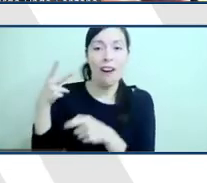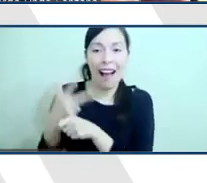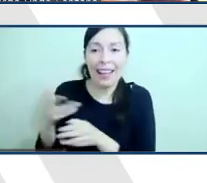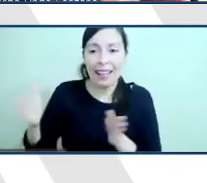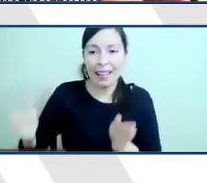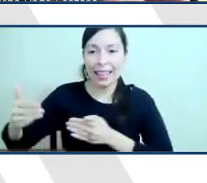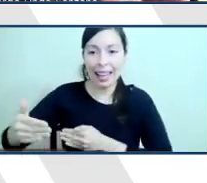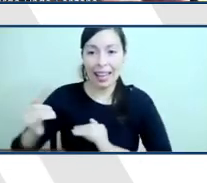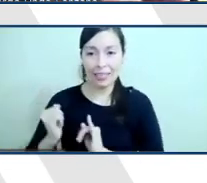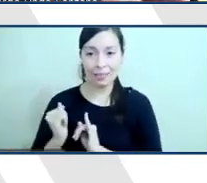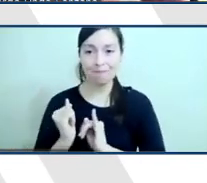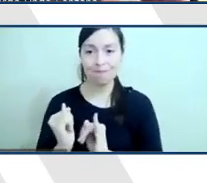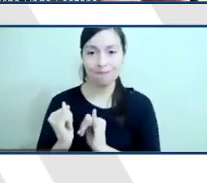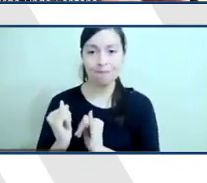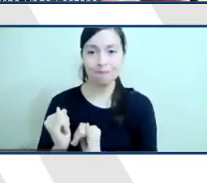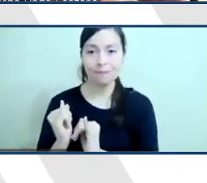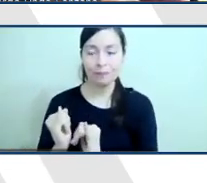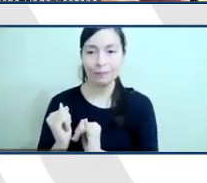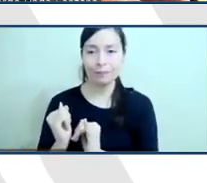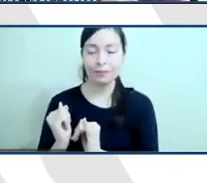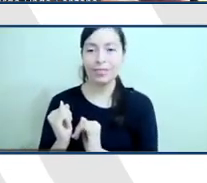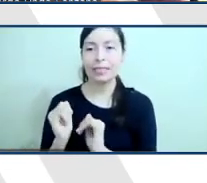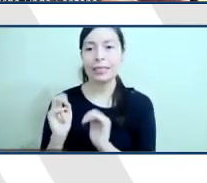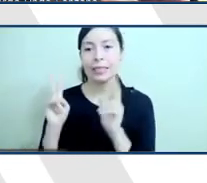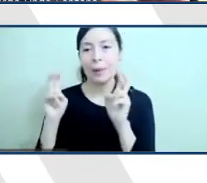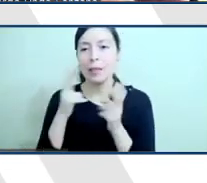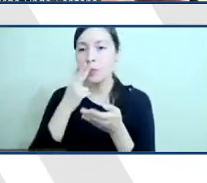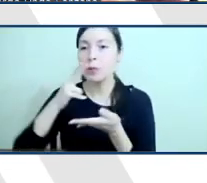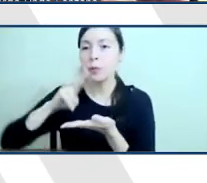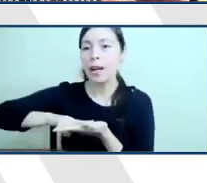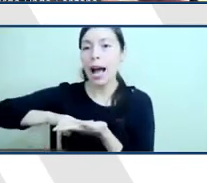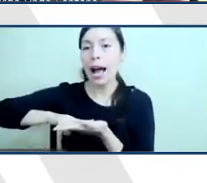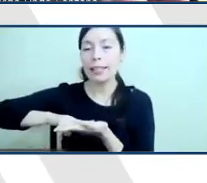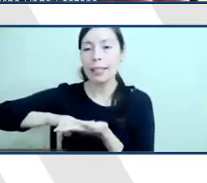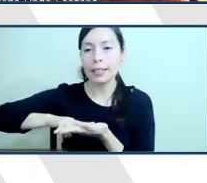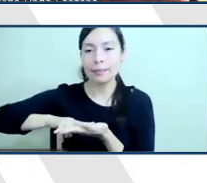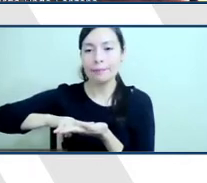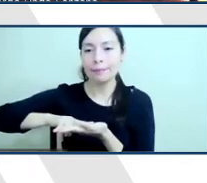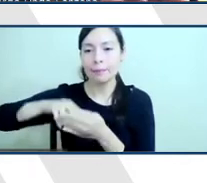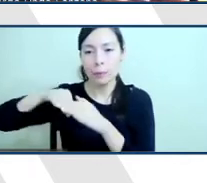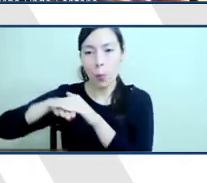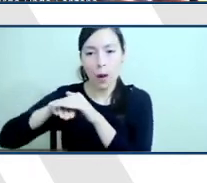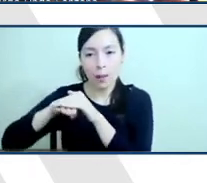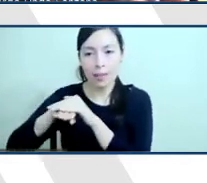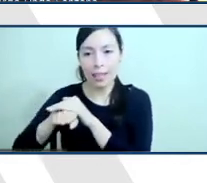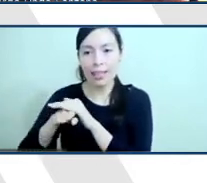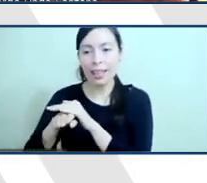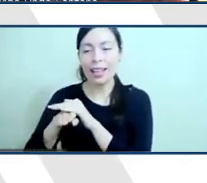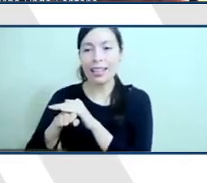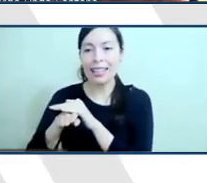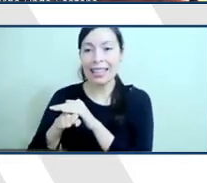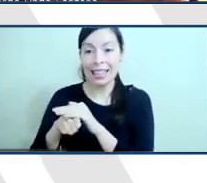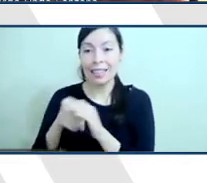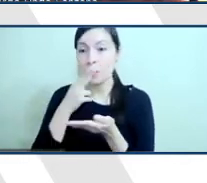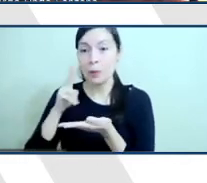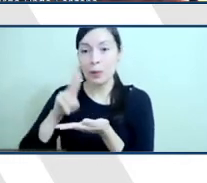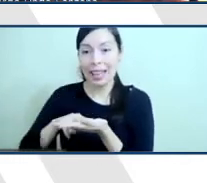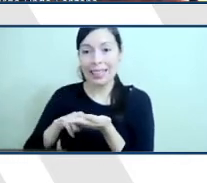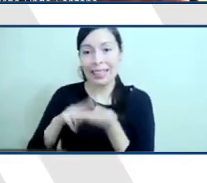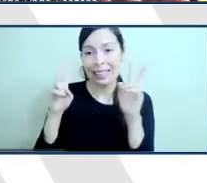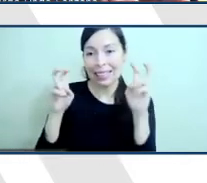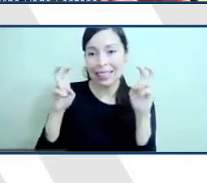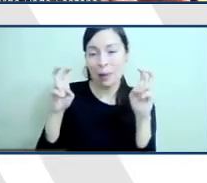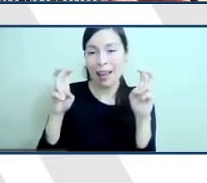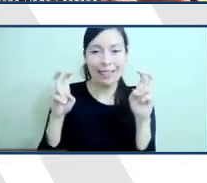de información, de correspondencia, y específicamente hay algunas cajas que mencionan correspondencia con Antofagasta el año